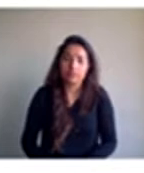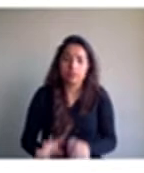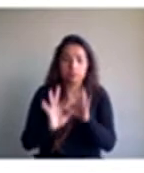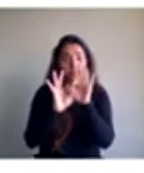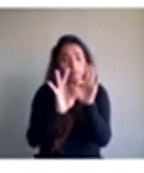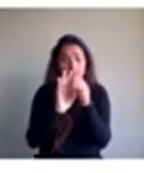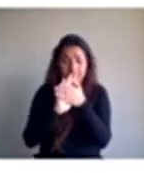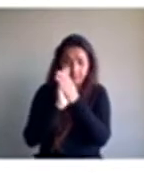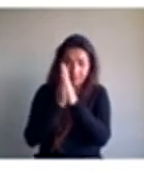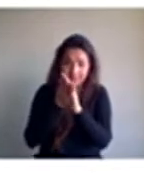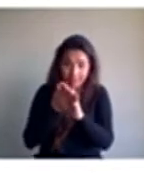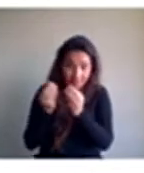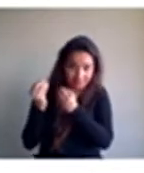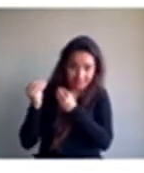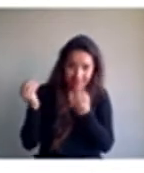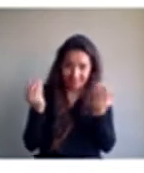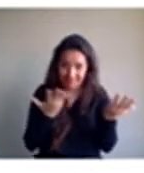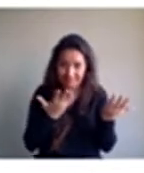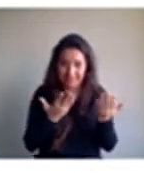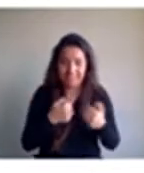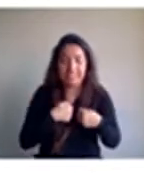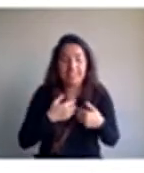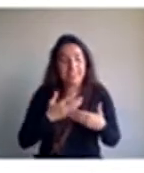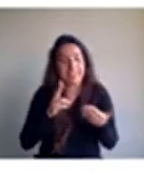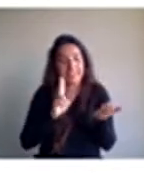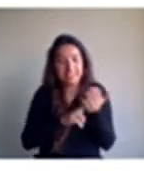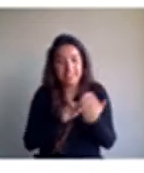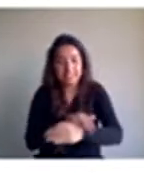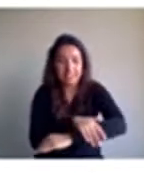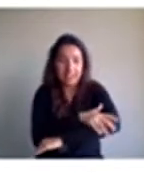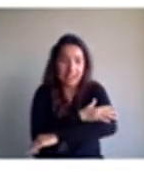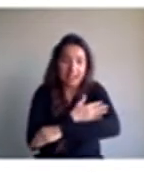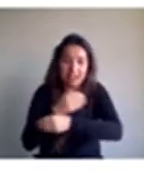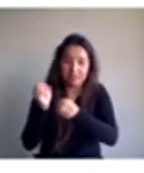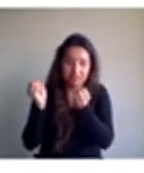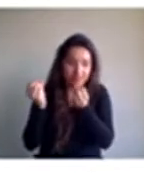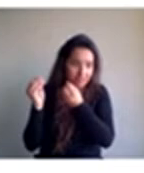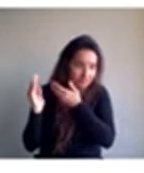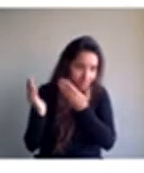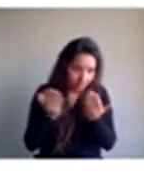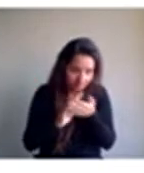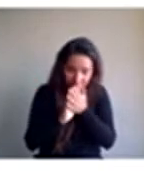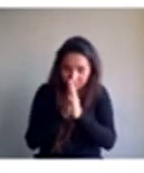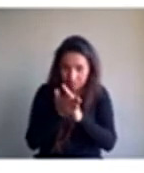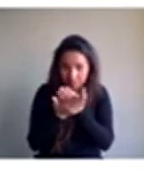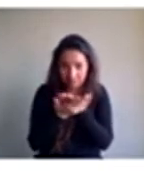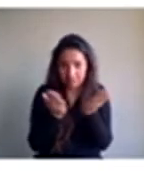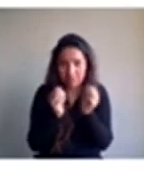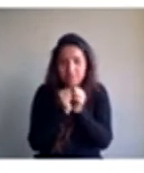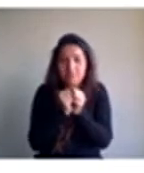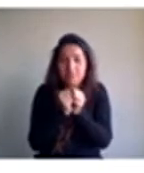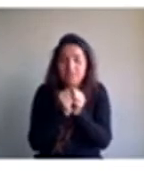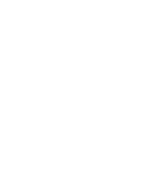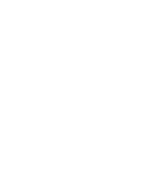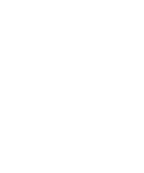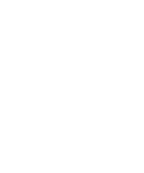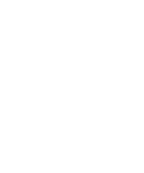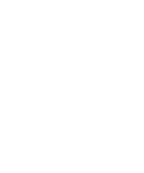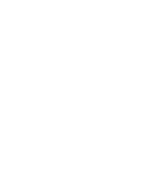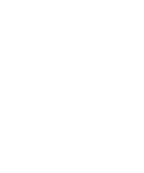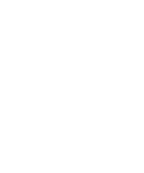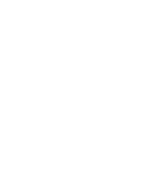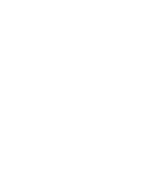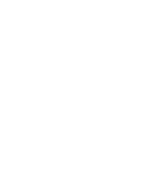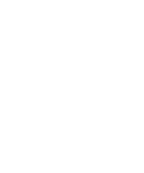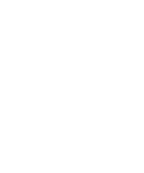estamos muy muy emocionados de tenerlo aquí presente de acompañarlo este ha sido un camino bastante